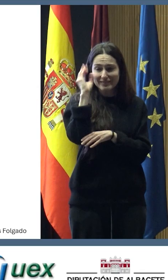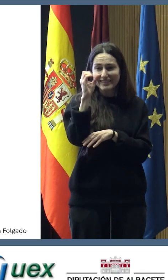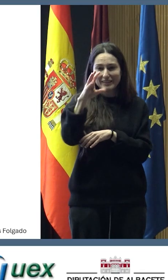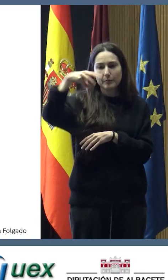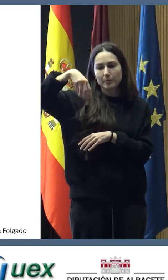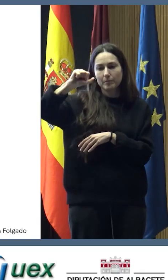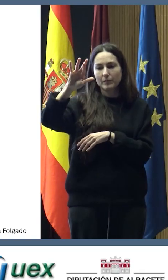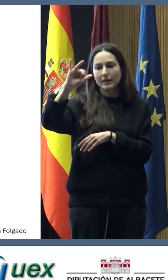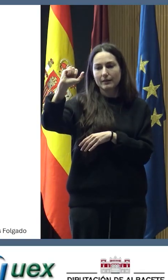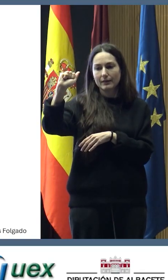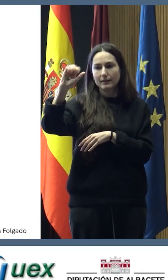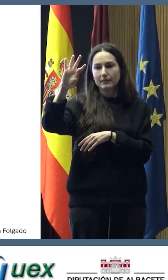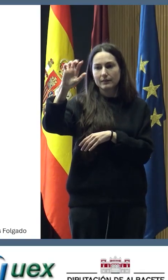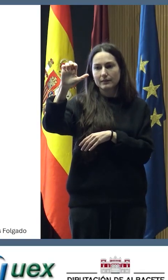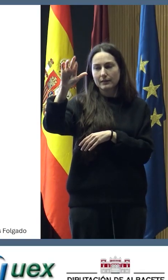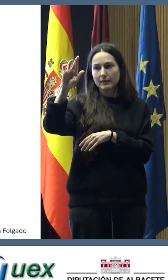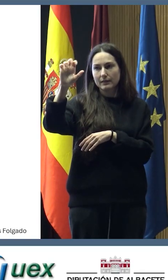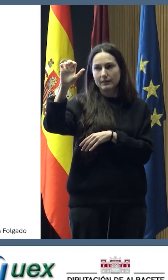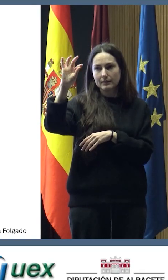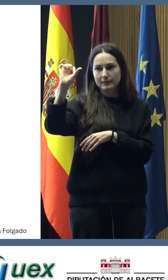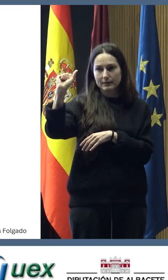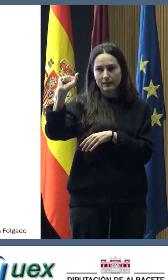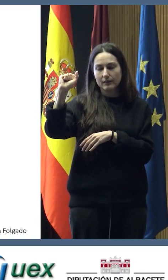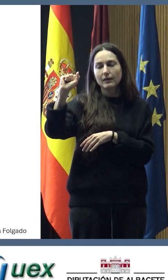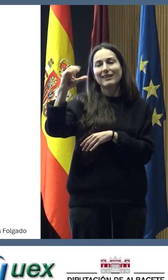Cantero, una catedrática